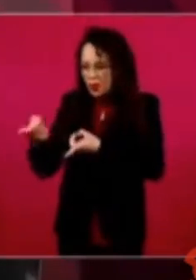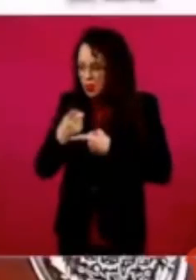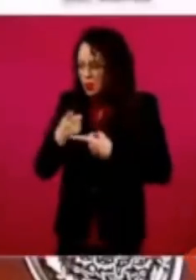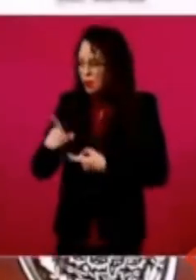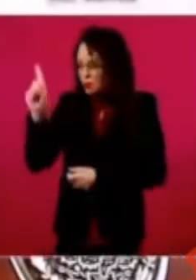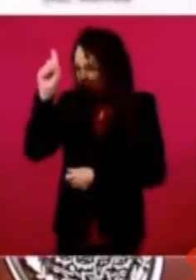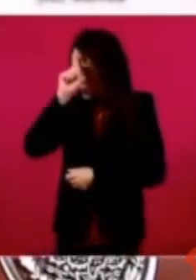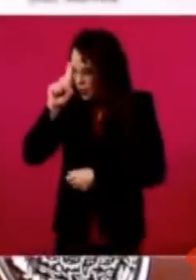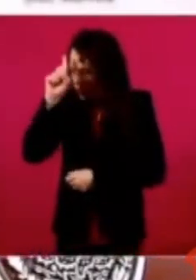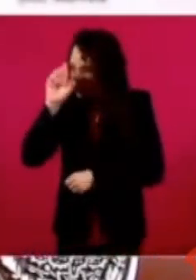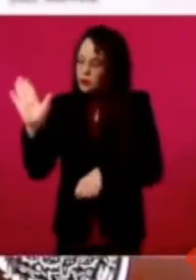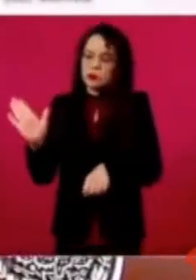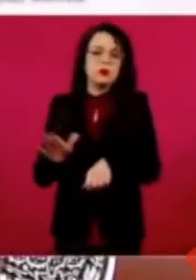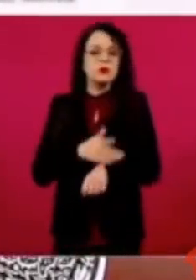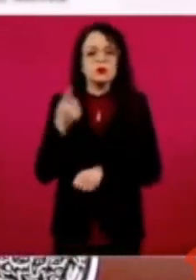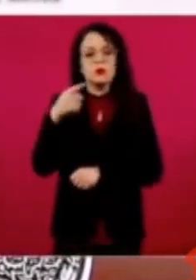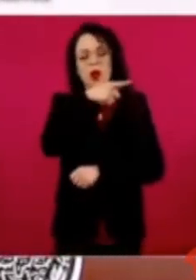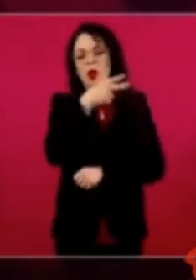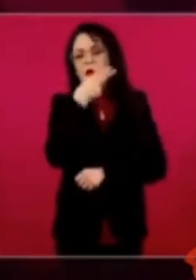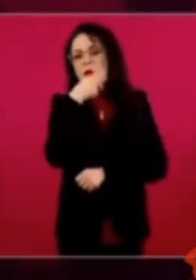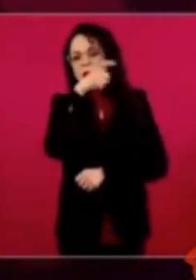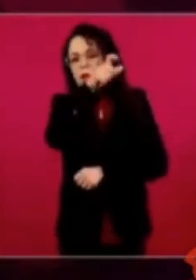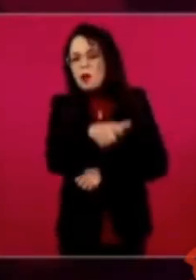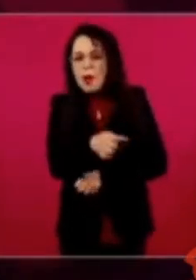me tiene